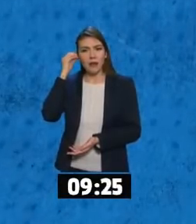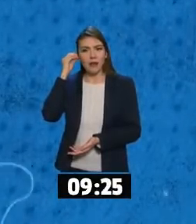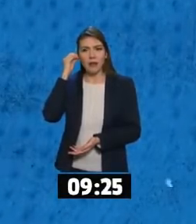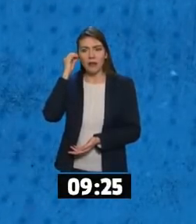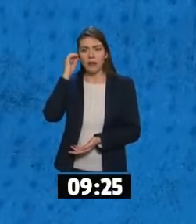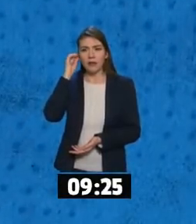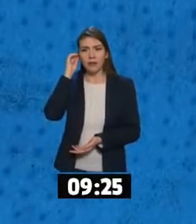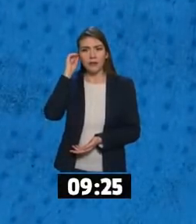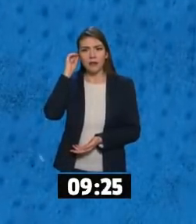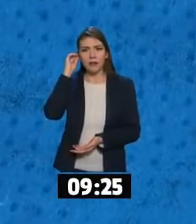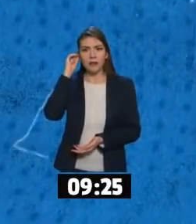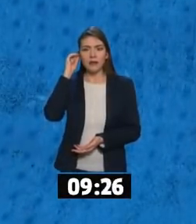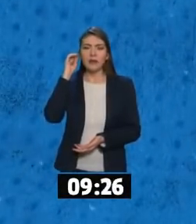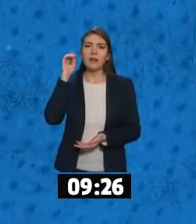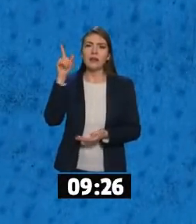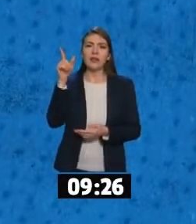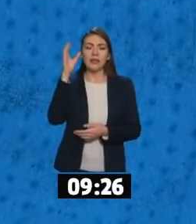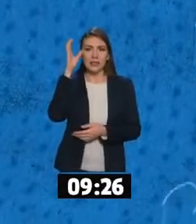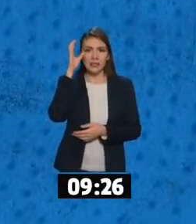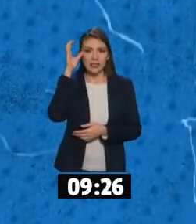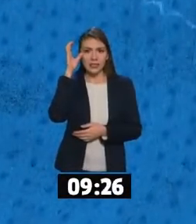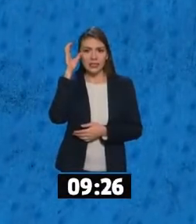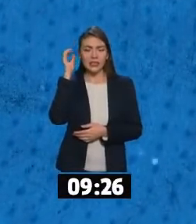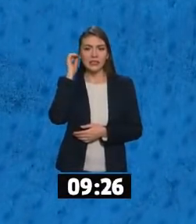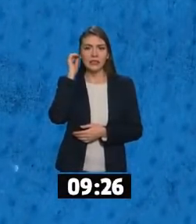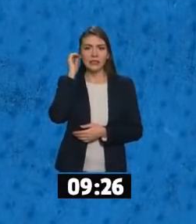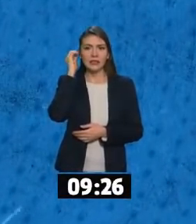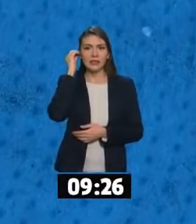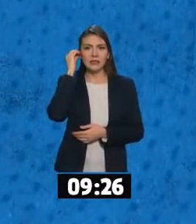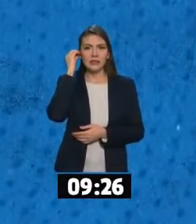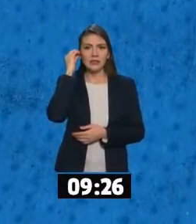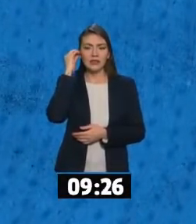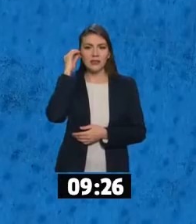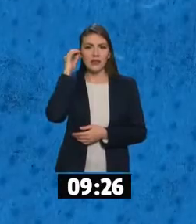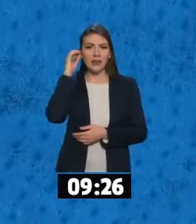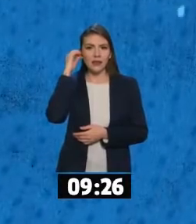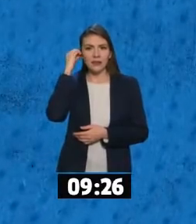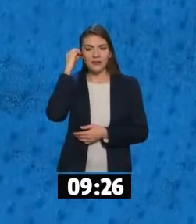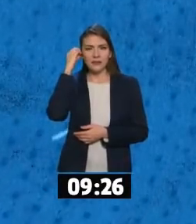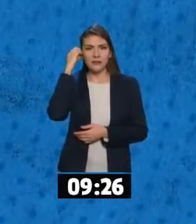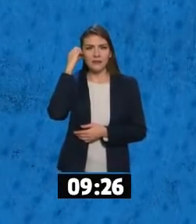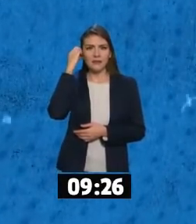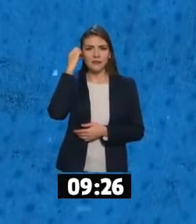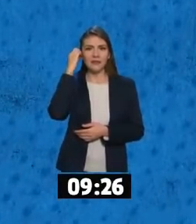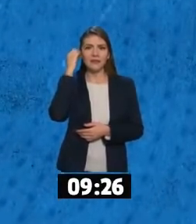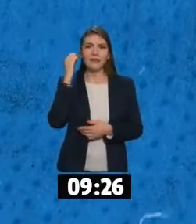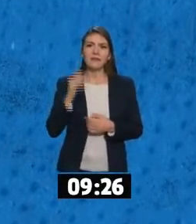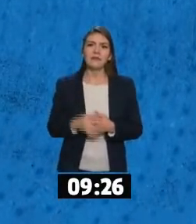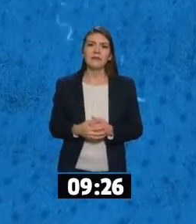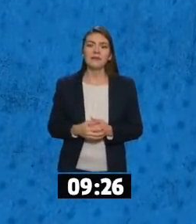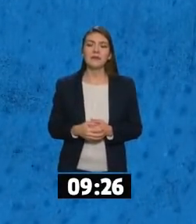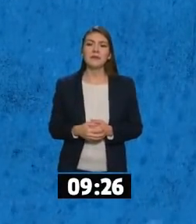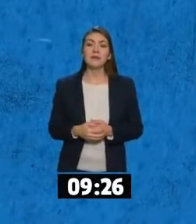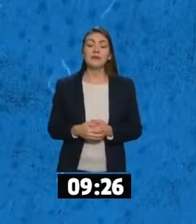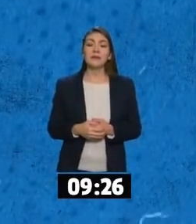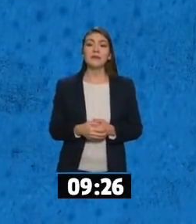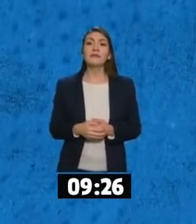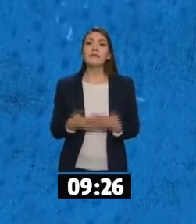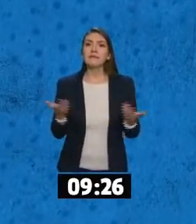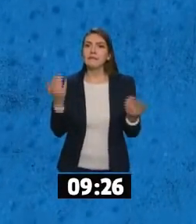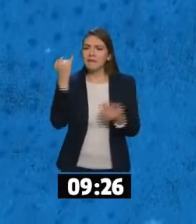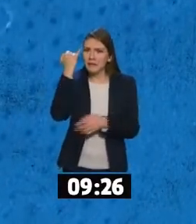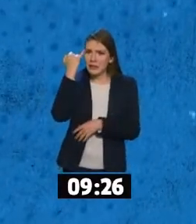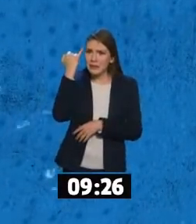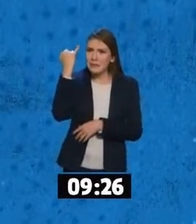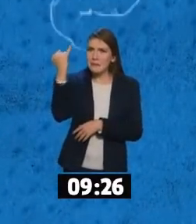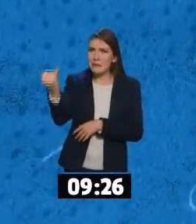en japonés, no en chino, señora. No. Es más como. Chao, cao. Xiao Cao. Xiao Cao. Xiao Sí. Cao. Oiga, pero imagínense